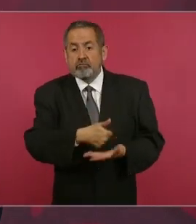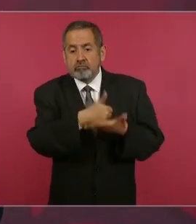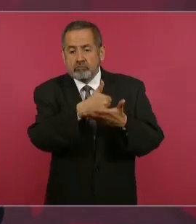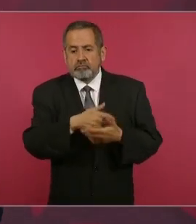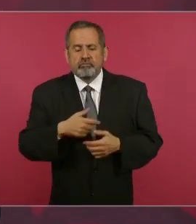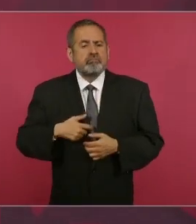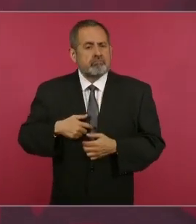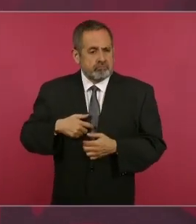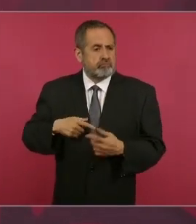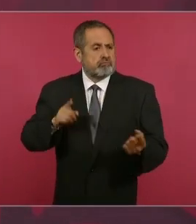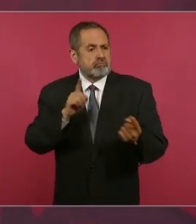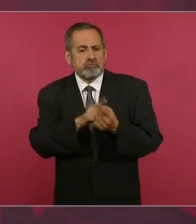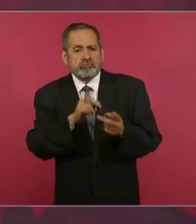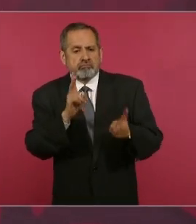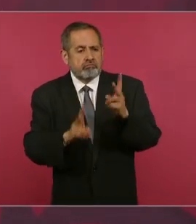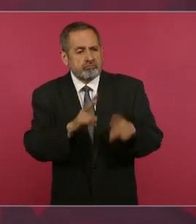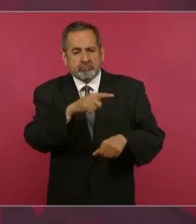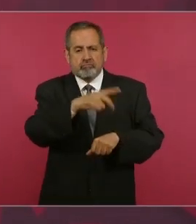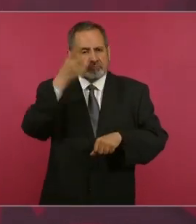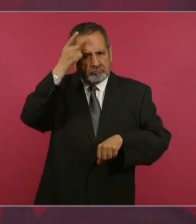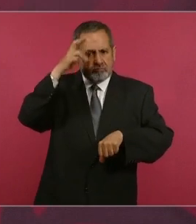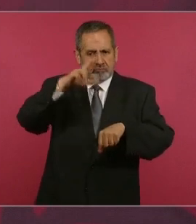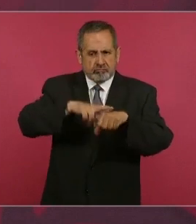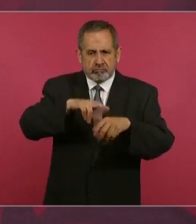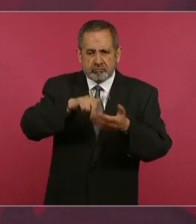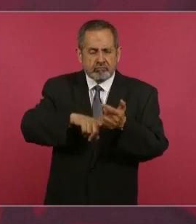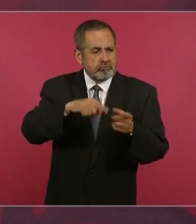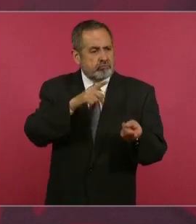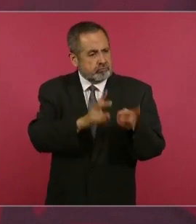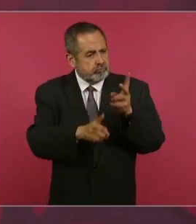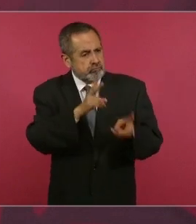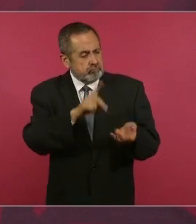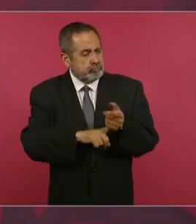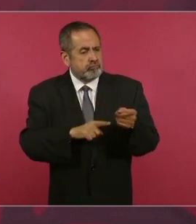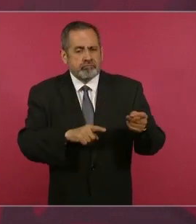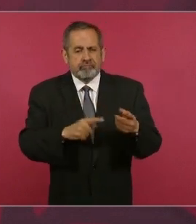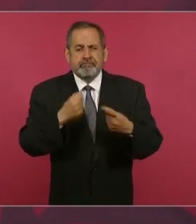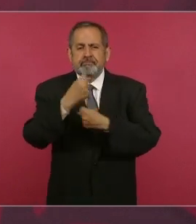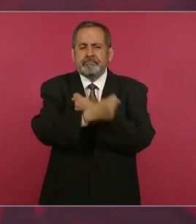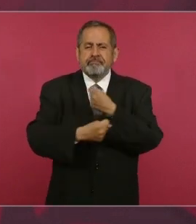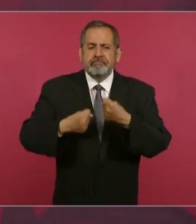con los directivos y